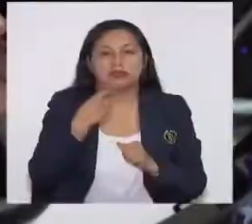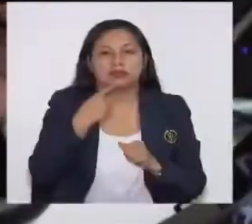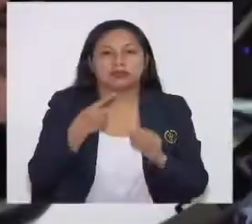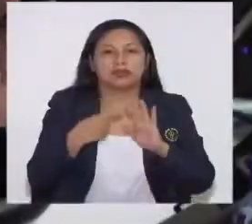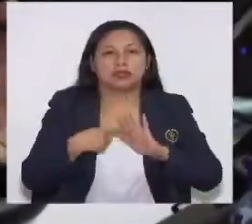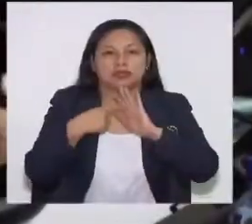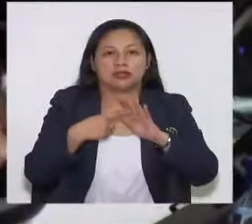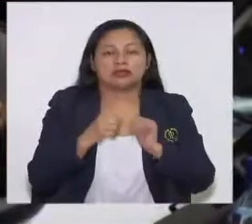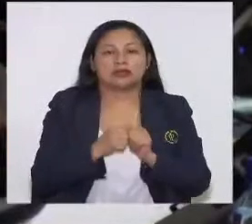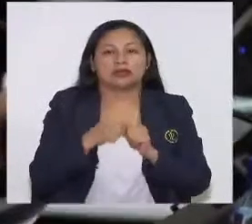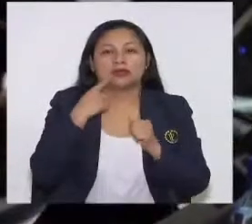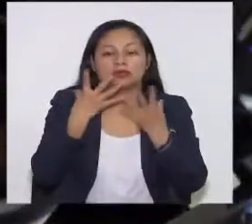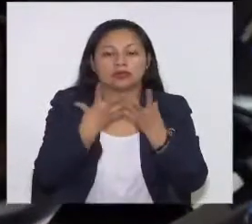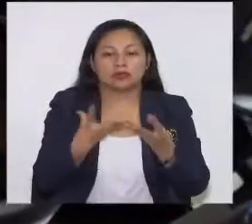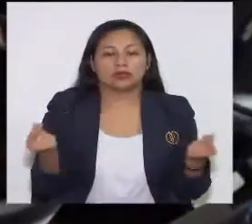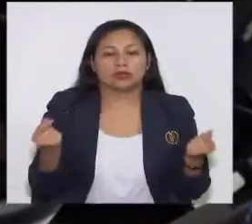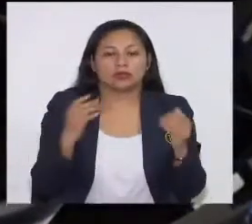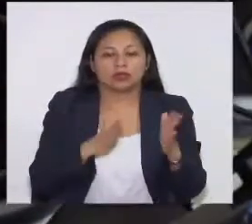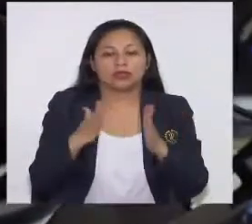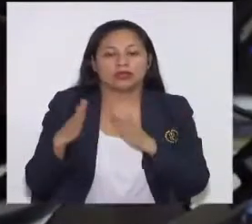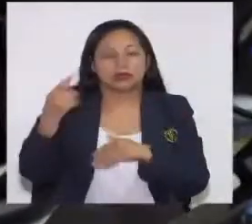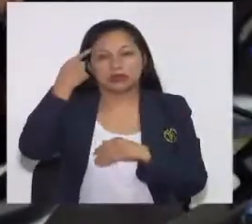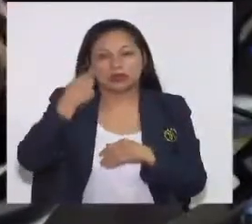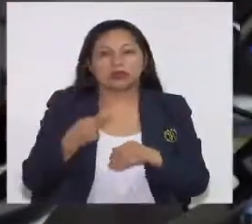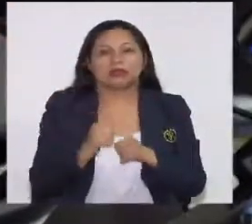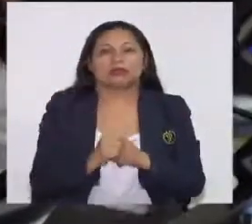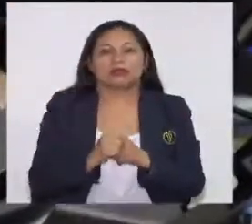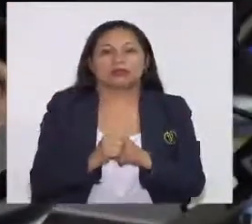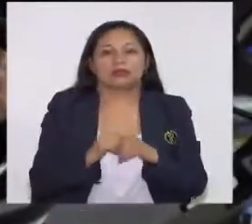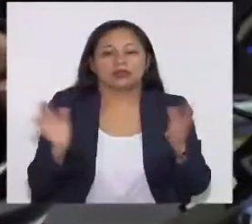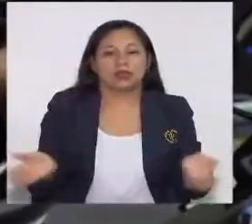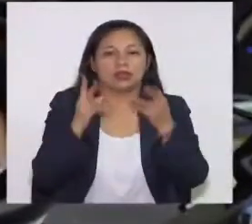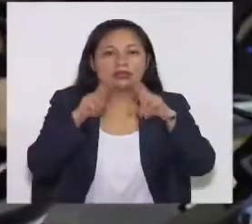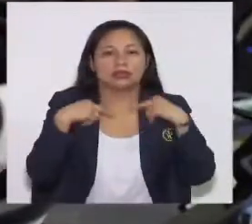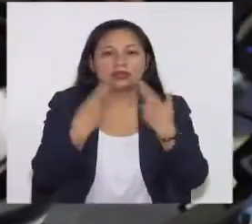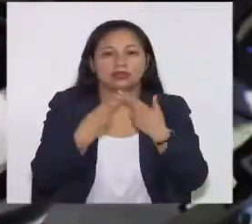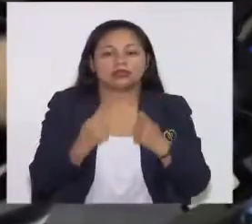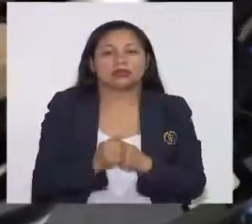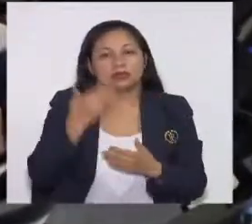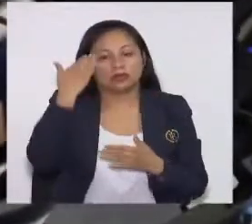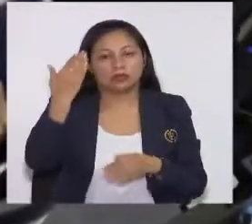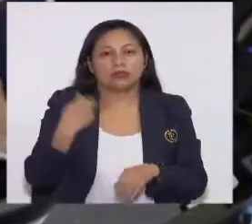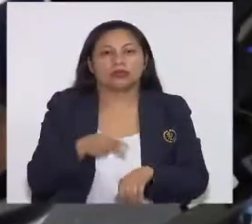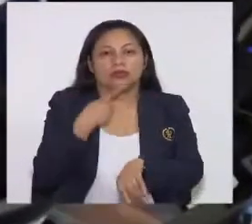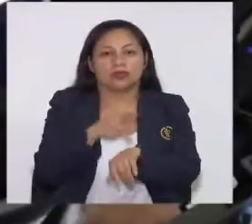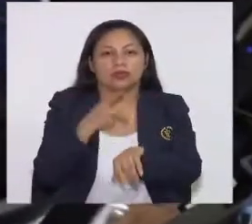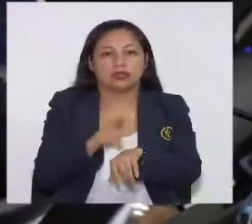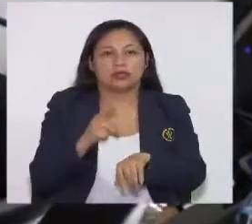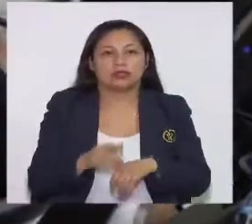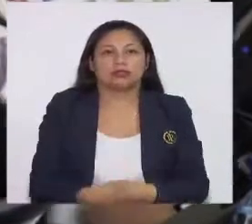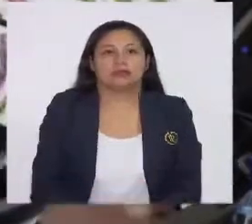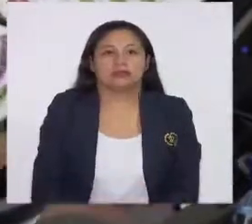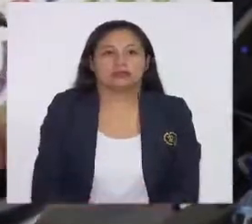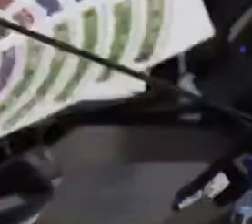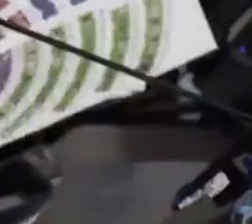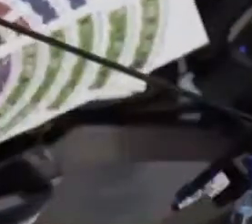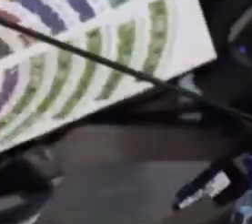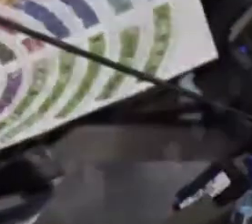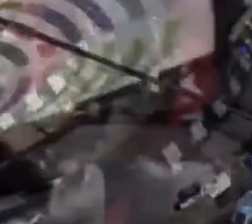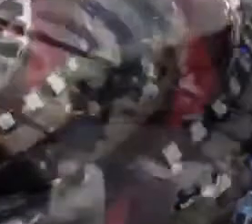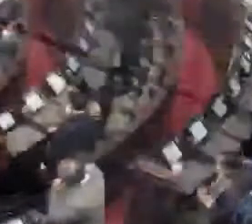Señores representantes, habiéndose agotado el orden del día, se levanta la sesión. Que tengan todos una muy buena tarde.